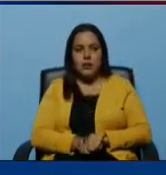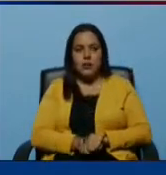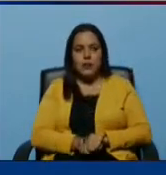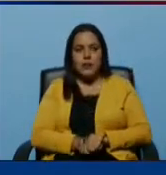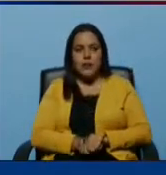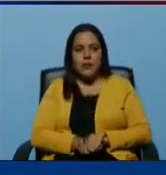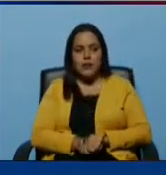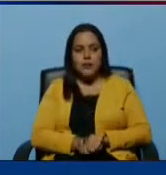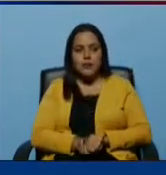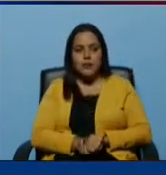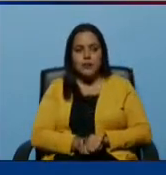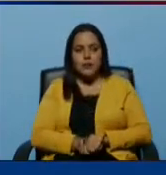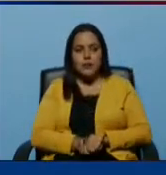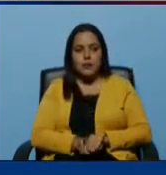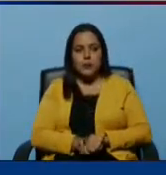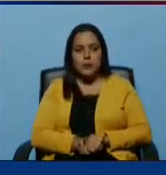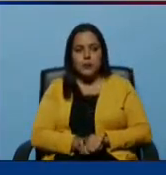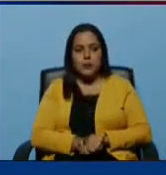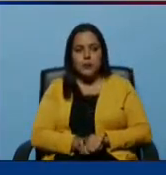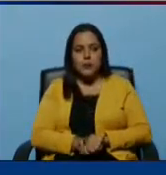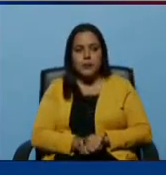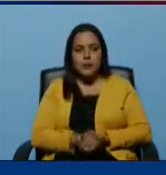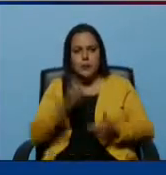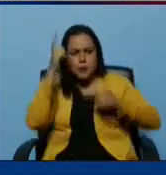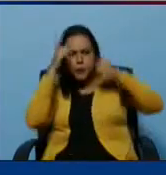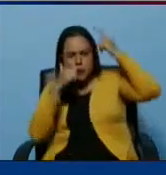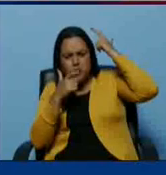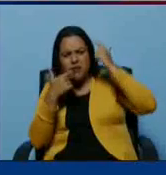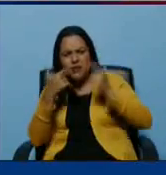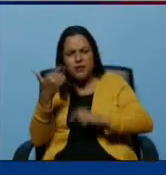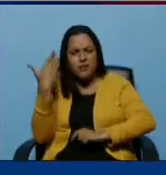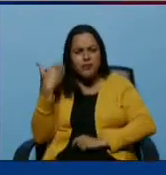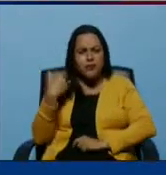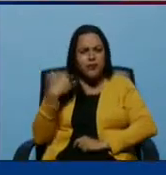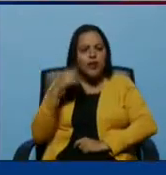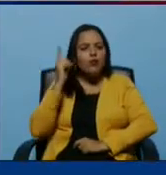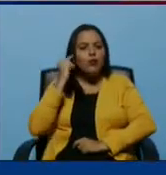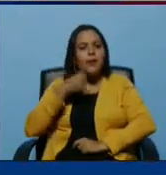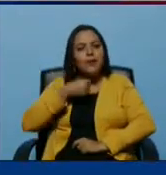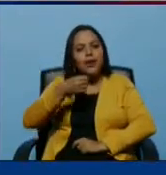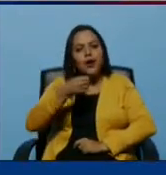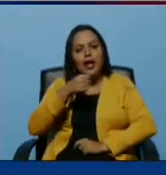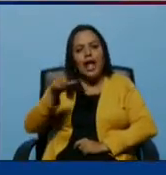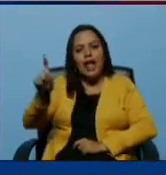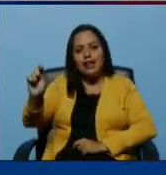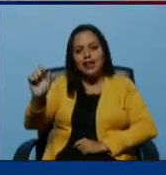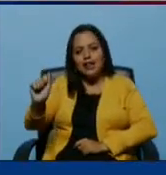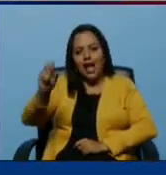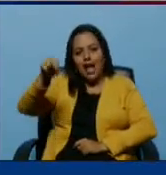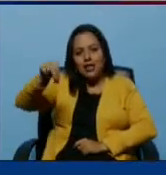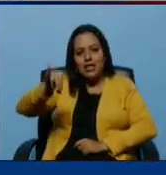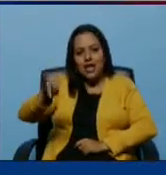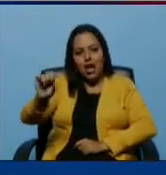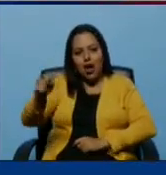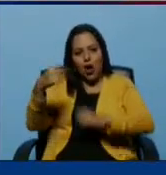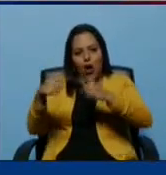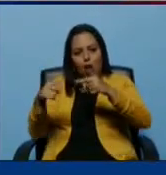Chávez, como decía en estos días Tania, con un grupo de compañeros allá en el cuartel de la montaña,